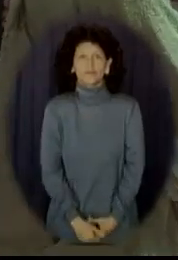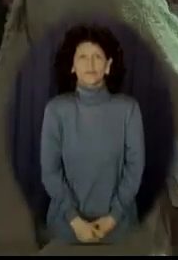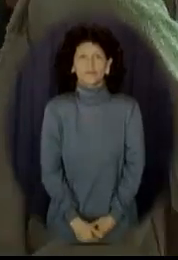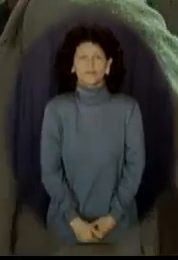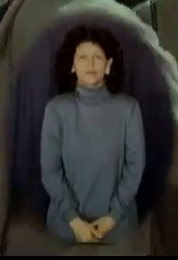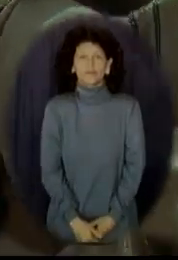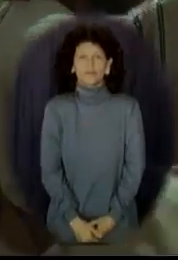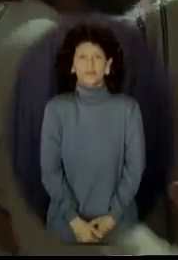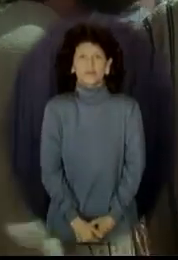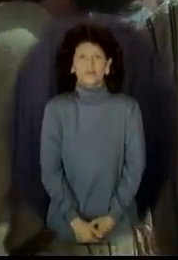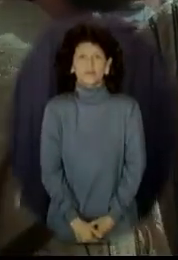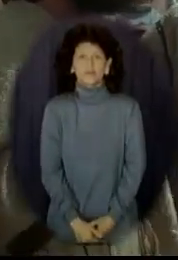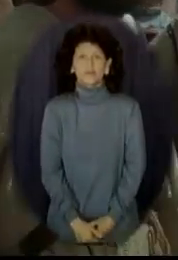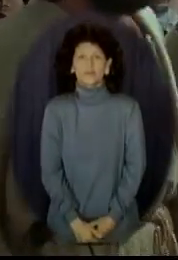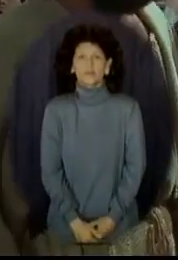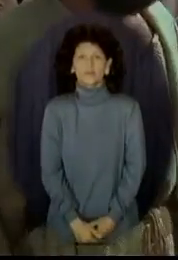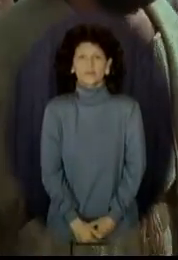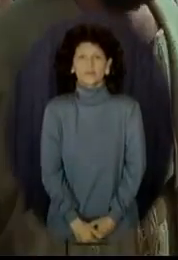Mateo.